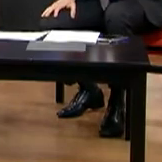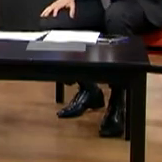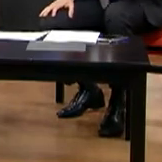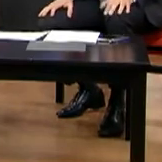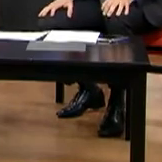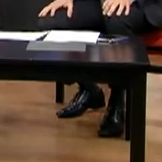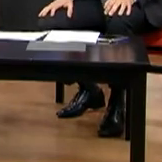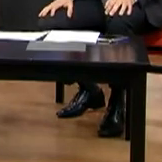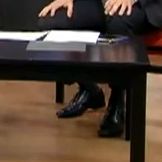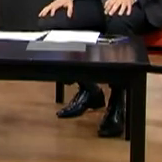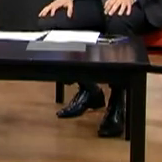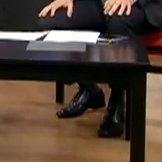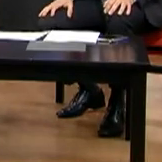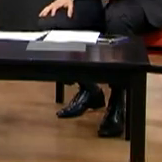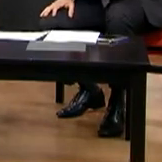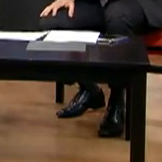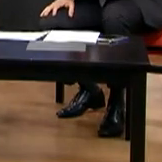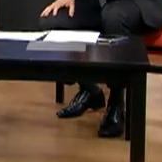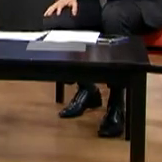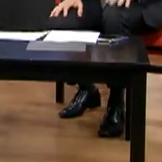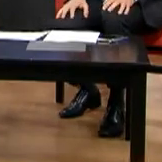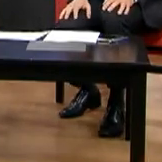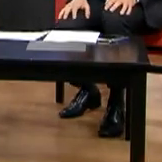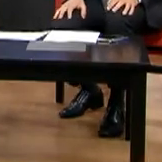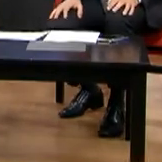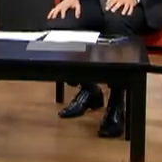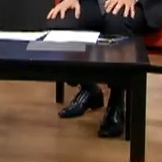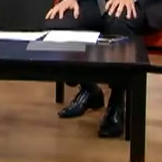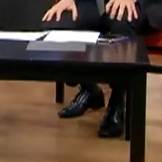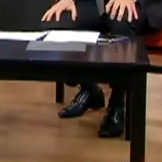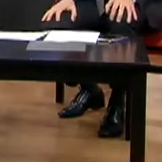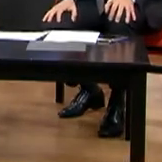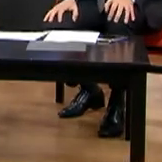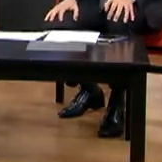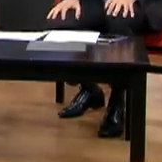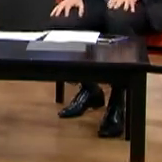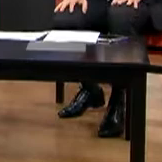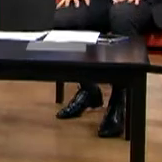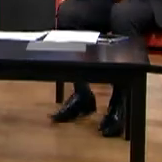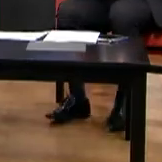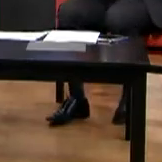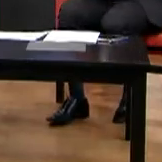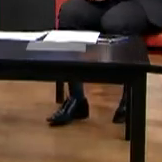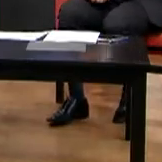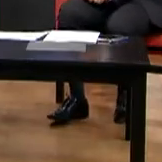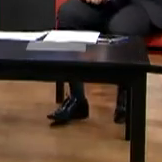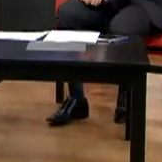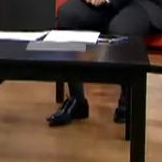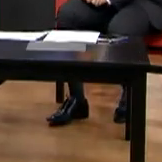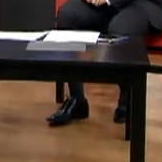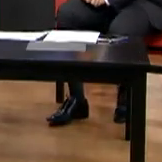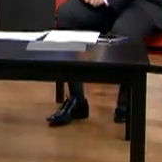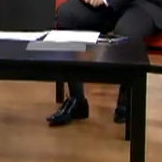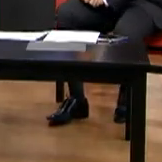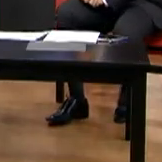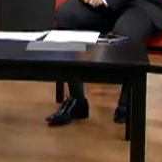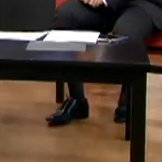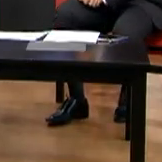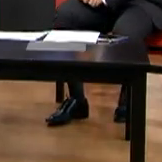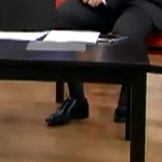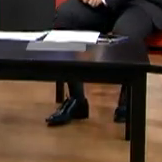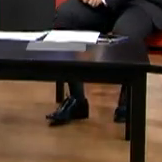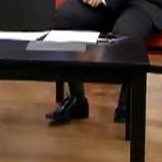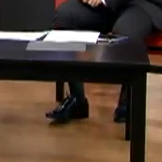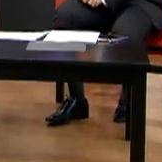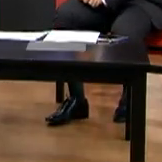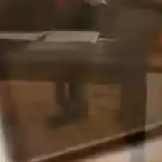al respecto, sobre todo de los candidatos. Vamos a ver qué es lo que sucede en este mes intenso. Muchísimas gracias, Paco, por esta interesante encuesta. Gracias, Paco. Vamos a nuestro